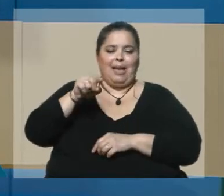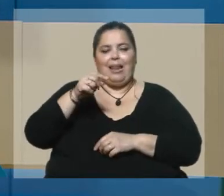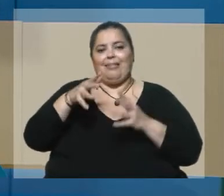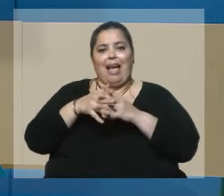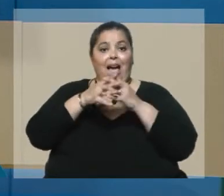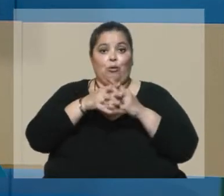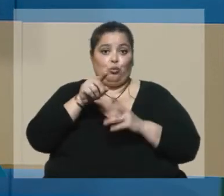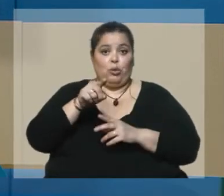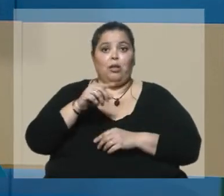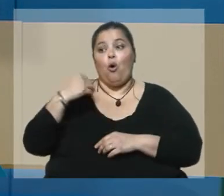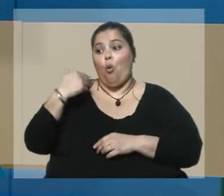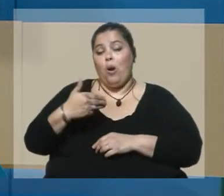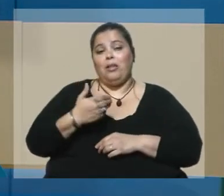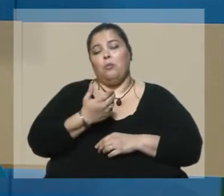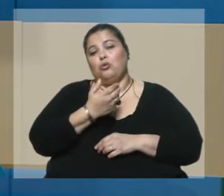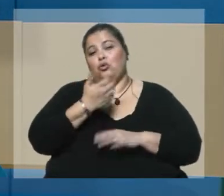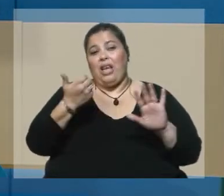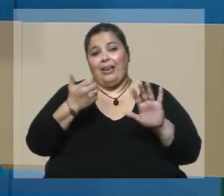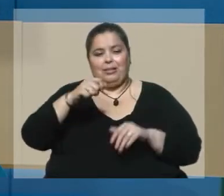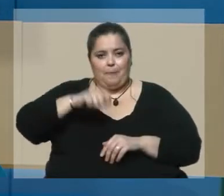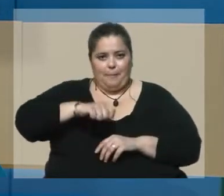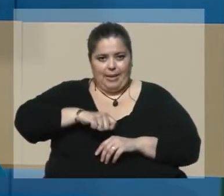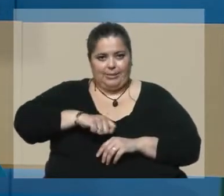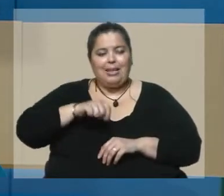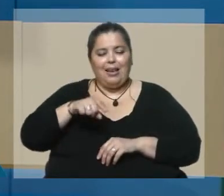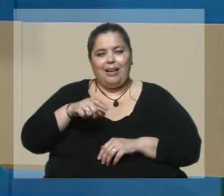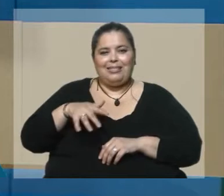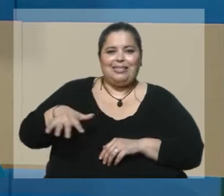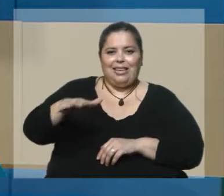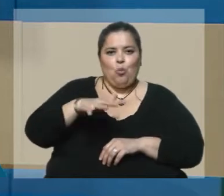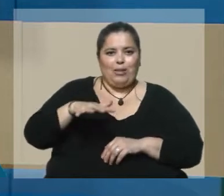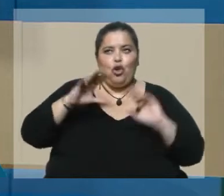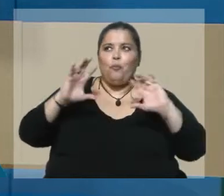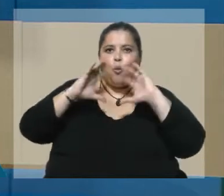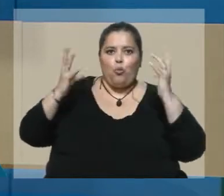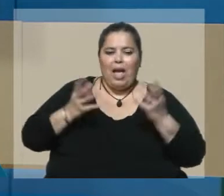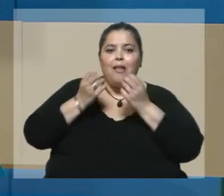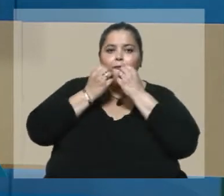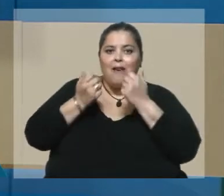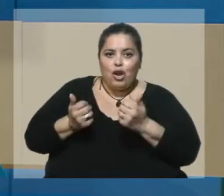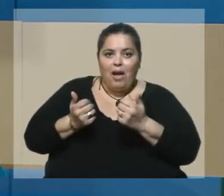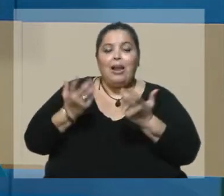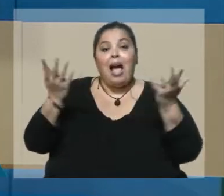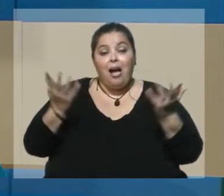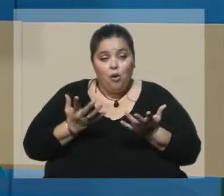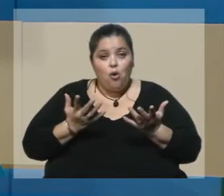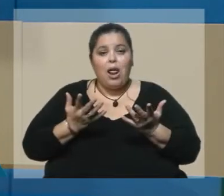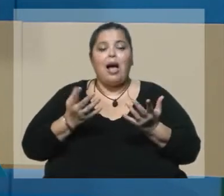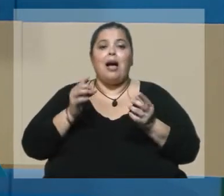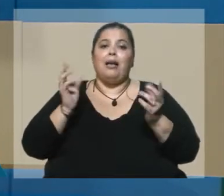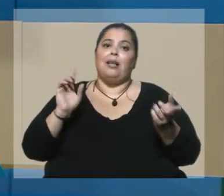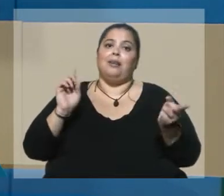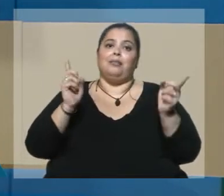rápidamente en los últimos cuatro cinco o seis meses este este escenario global que era muy favorable se esté volviendo más bien